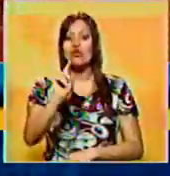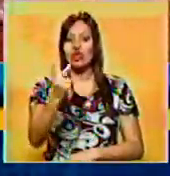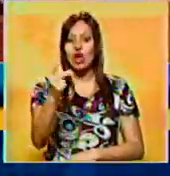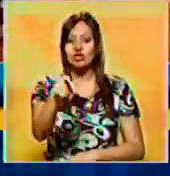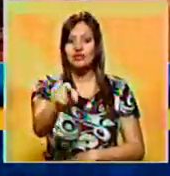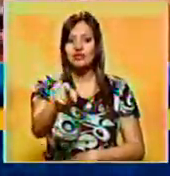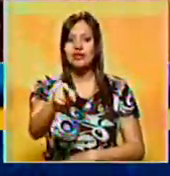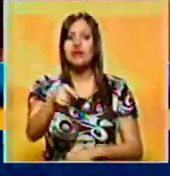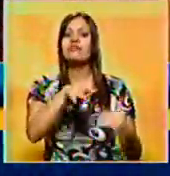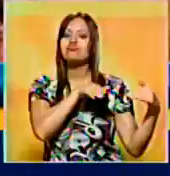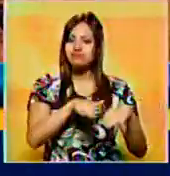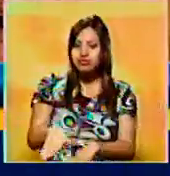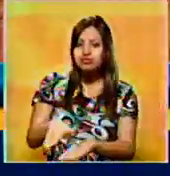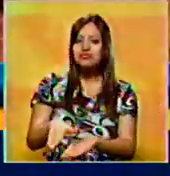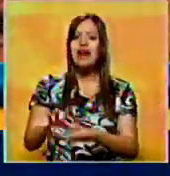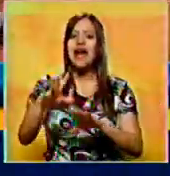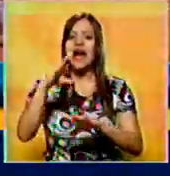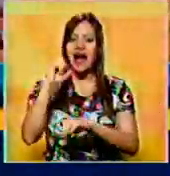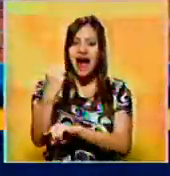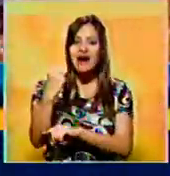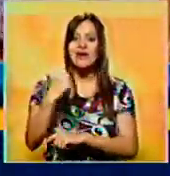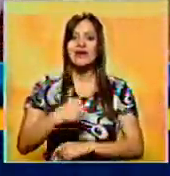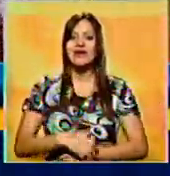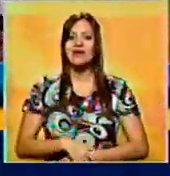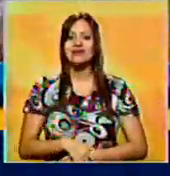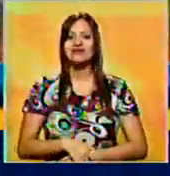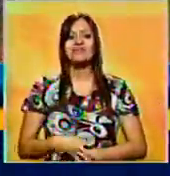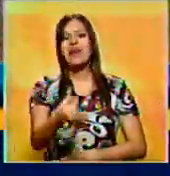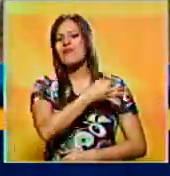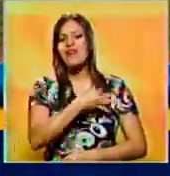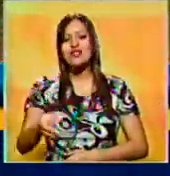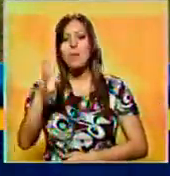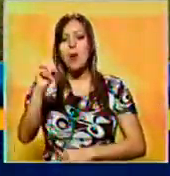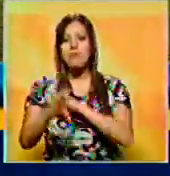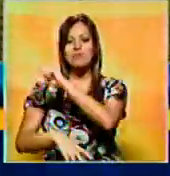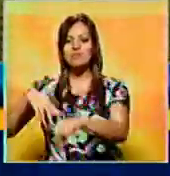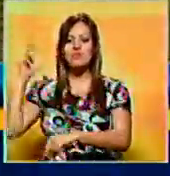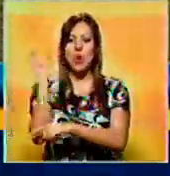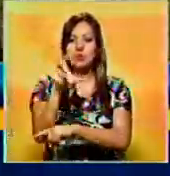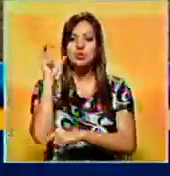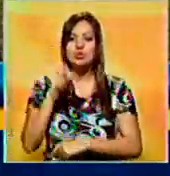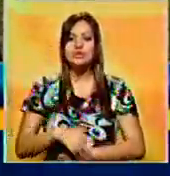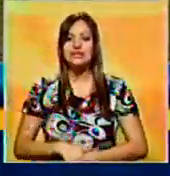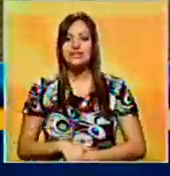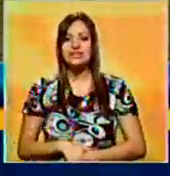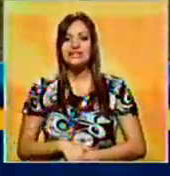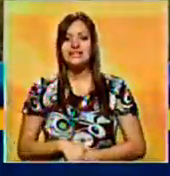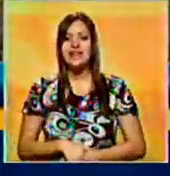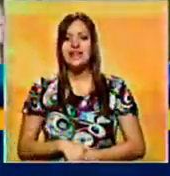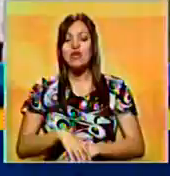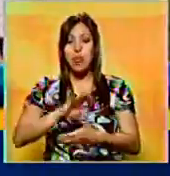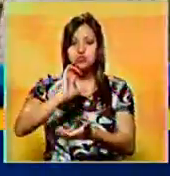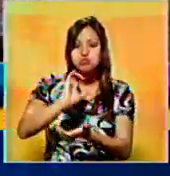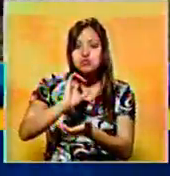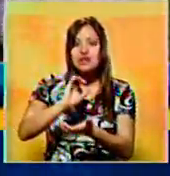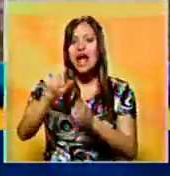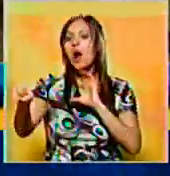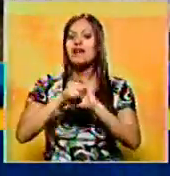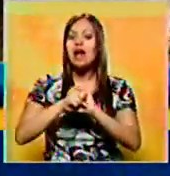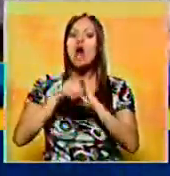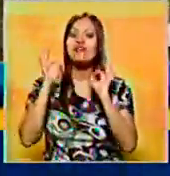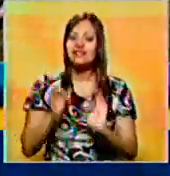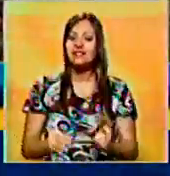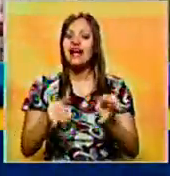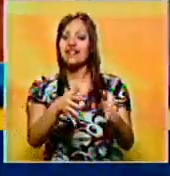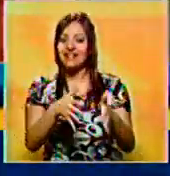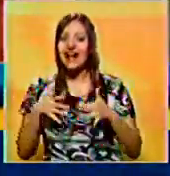José Pirela y el out en el plato, sensacional disparo de Bob Abreu. Henry Blanco cubría el home y Luis Ubeto era out para sellar el